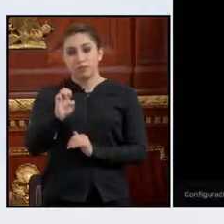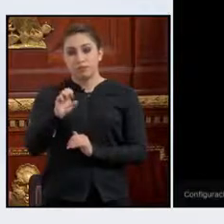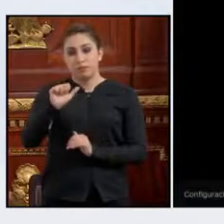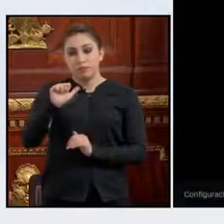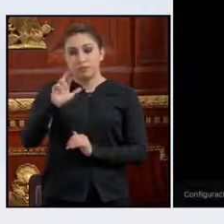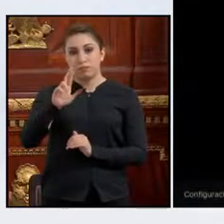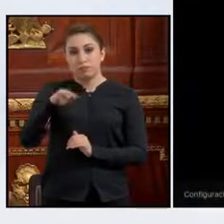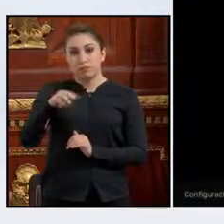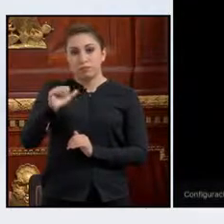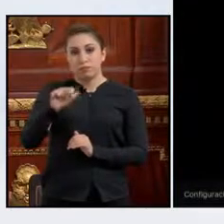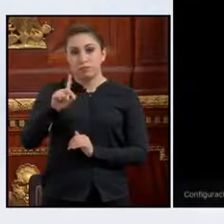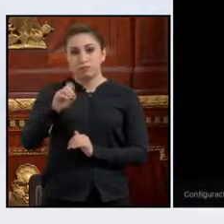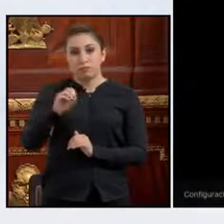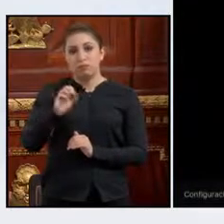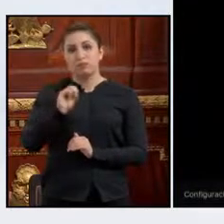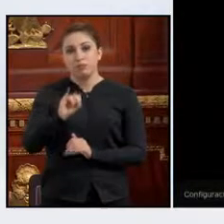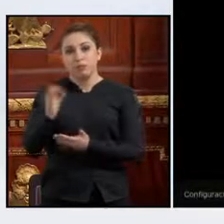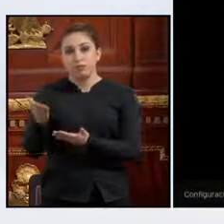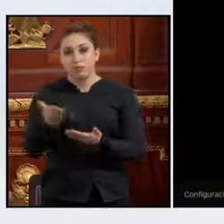Presente.